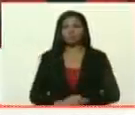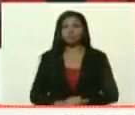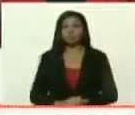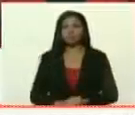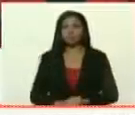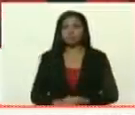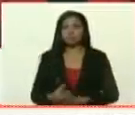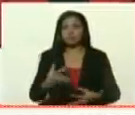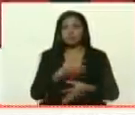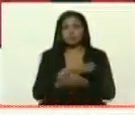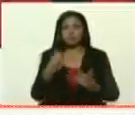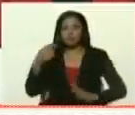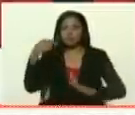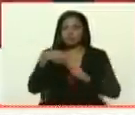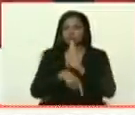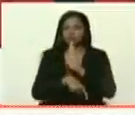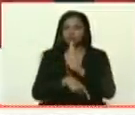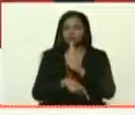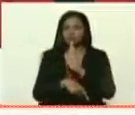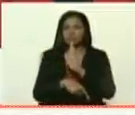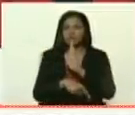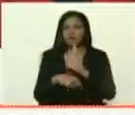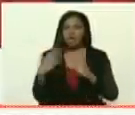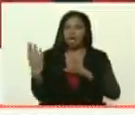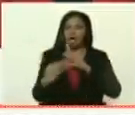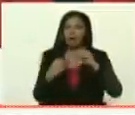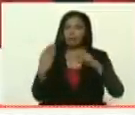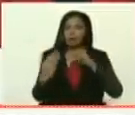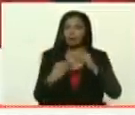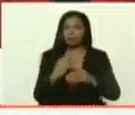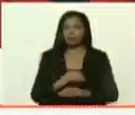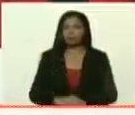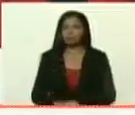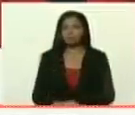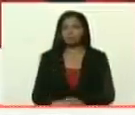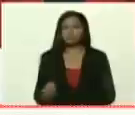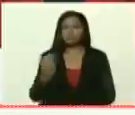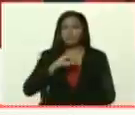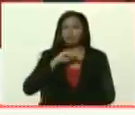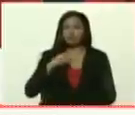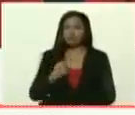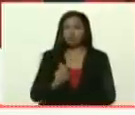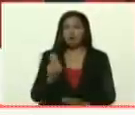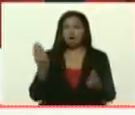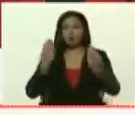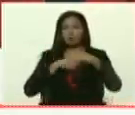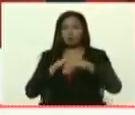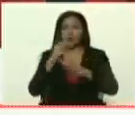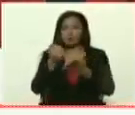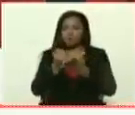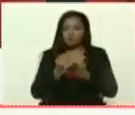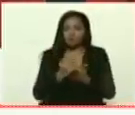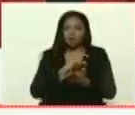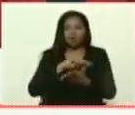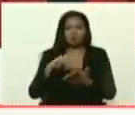Extraordinaria y profunda conversación. Y además, bueno, hemos acordado que él nos ayude